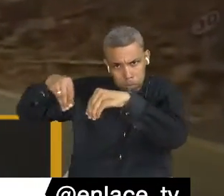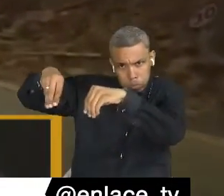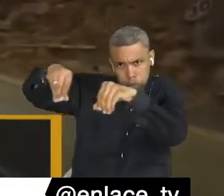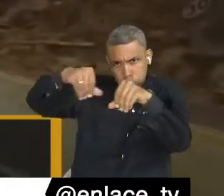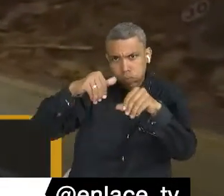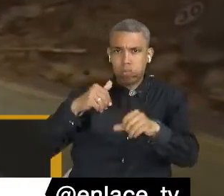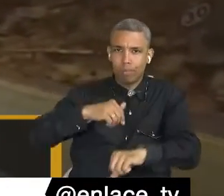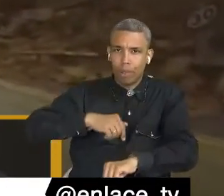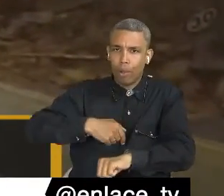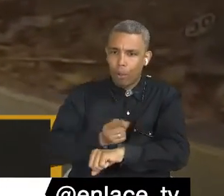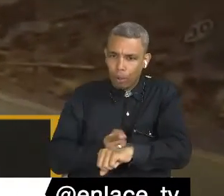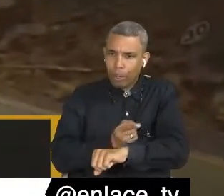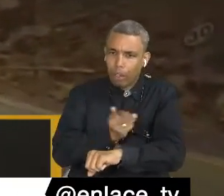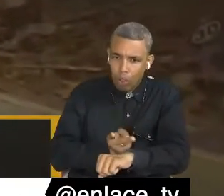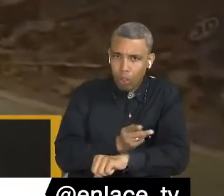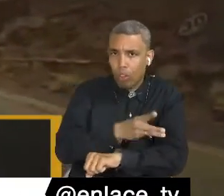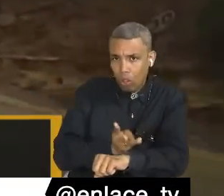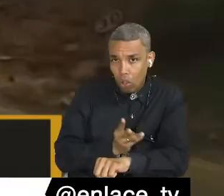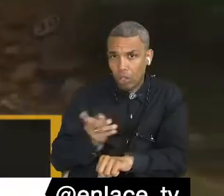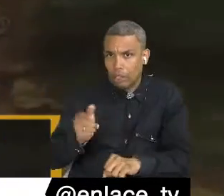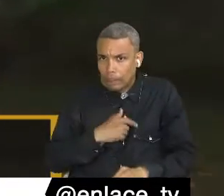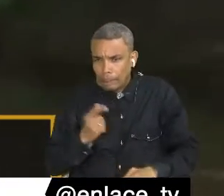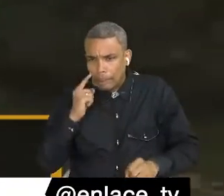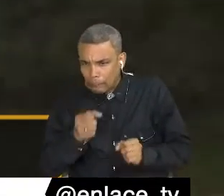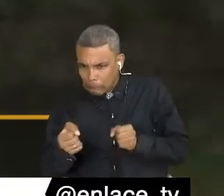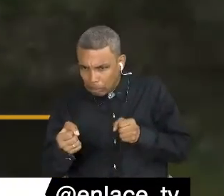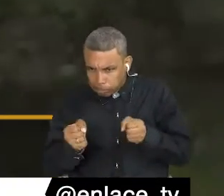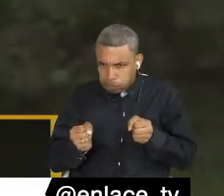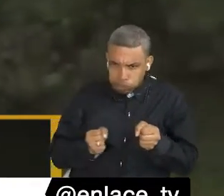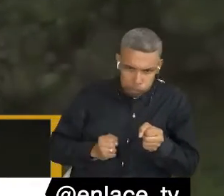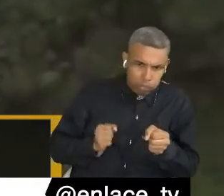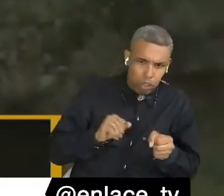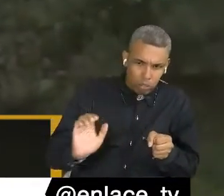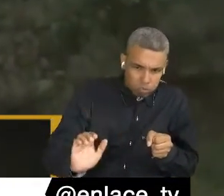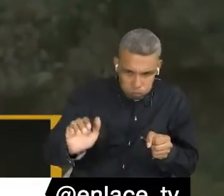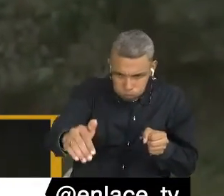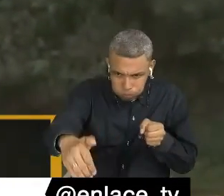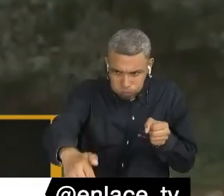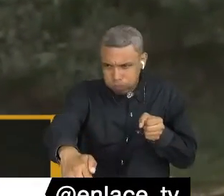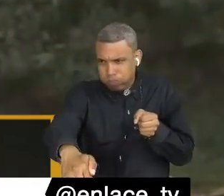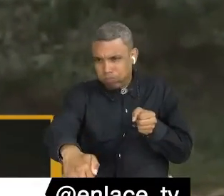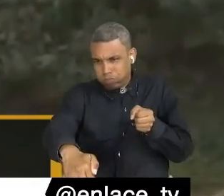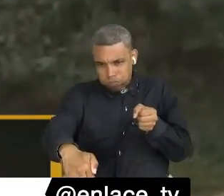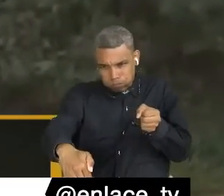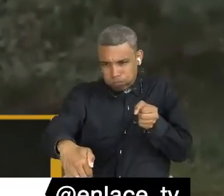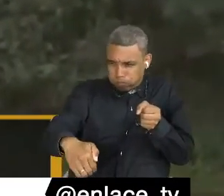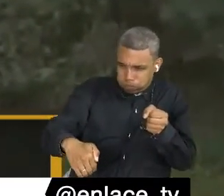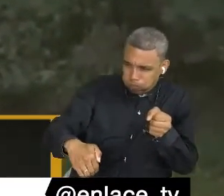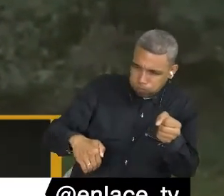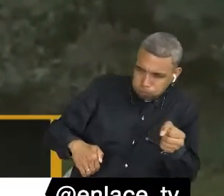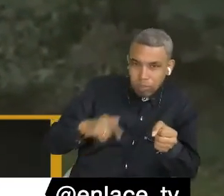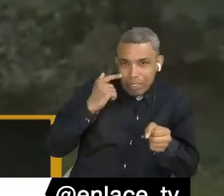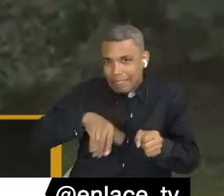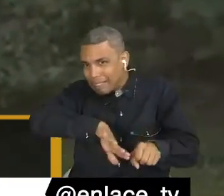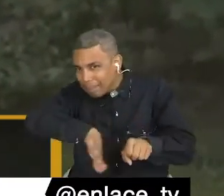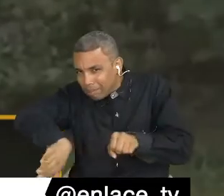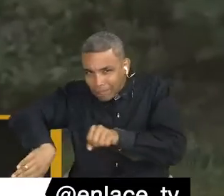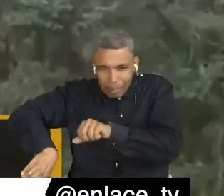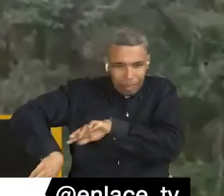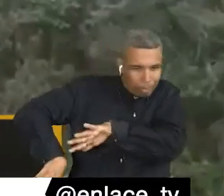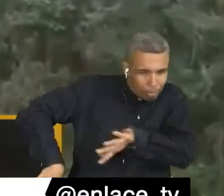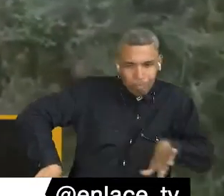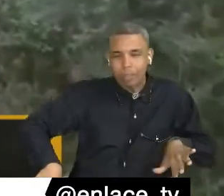las autoridades viales trabajaron removiendo los escombros, las piedras y el lodo con maquinaria pesada. Esto para restablecer el paso por